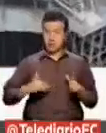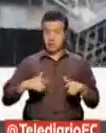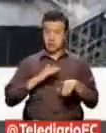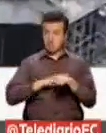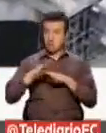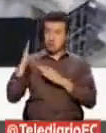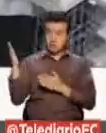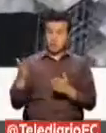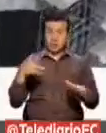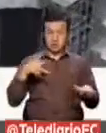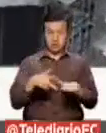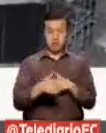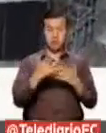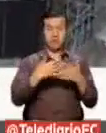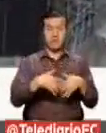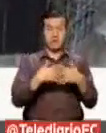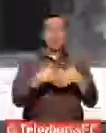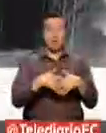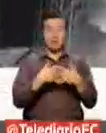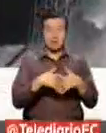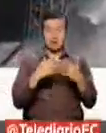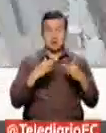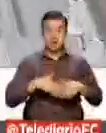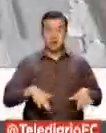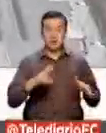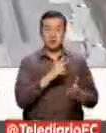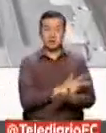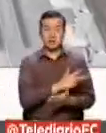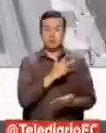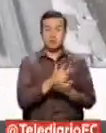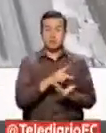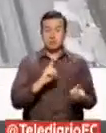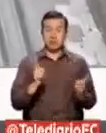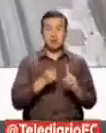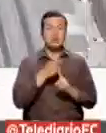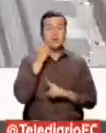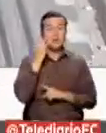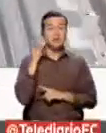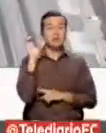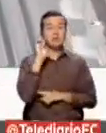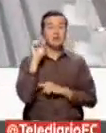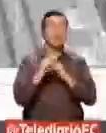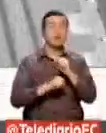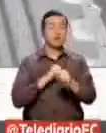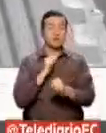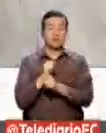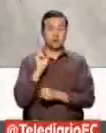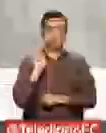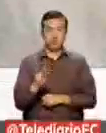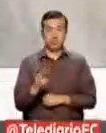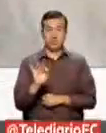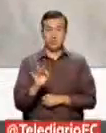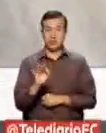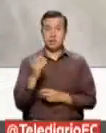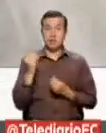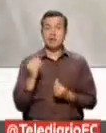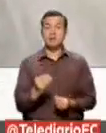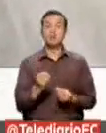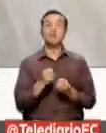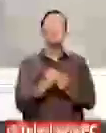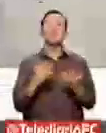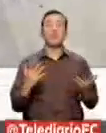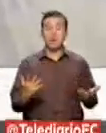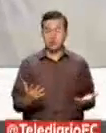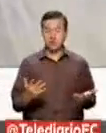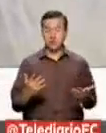a la inauguración de la fábrica de cemento Chimborazo los primeros días de enero de 2019, con una inversión